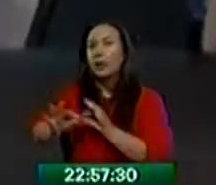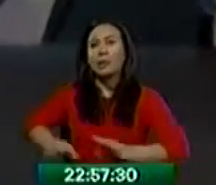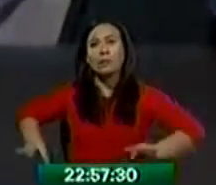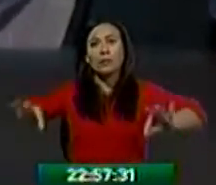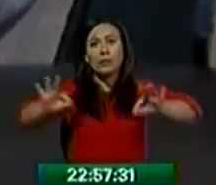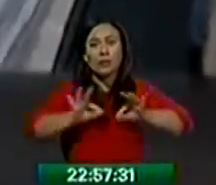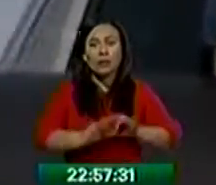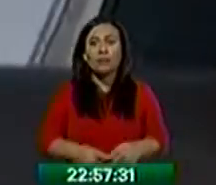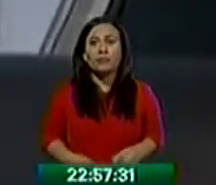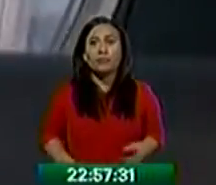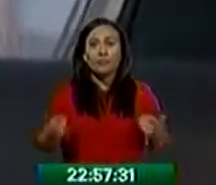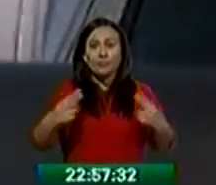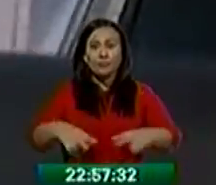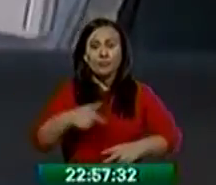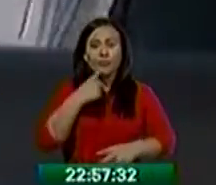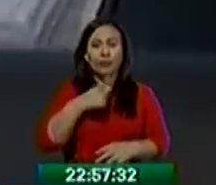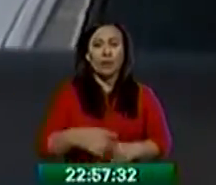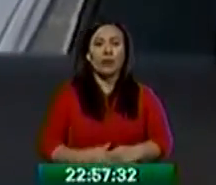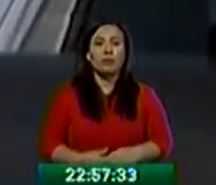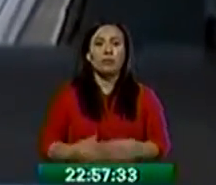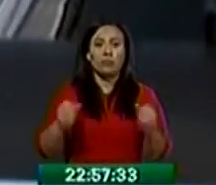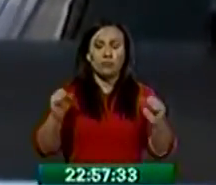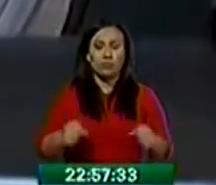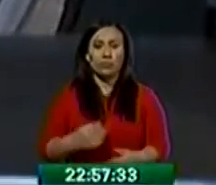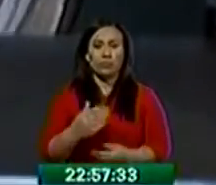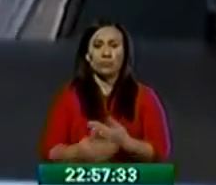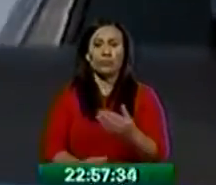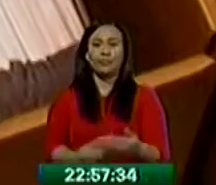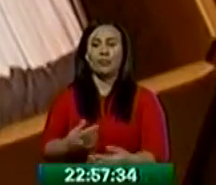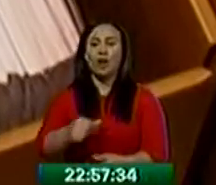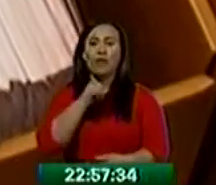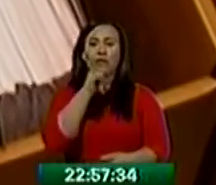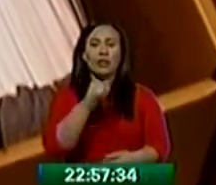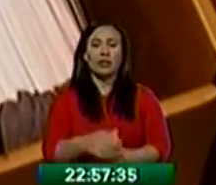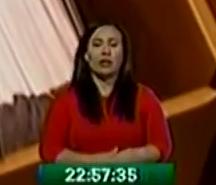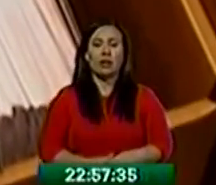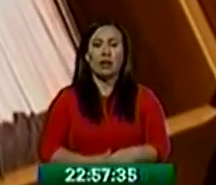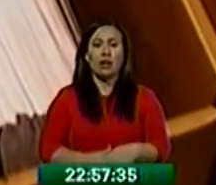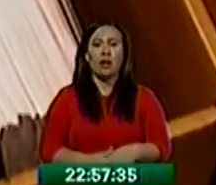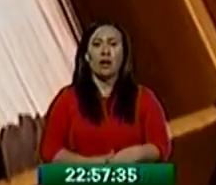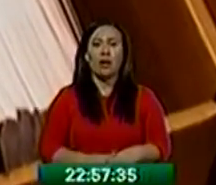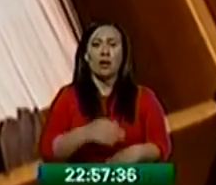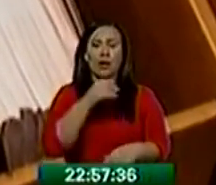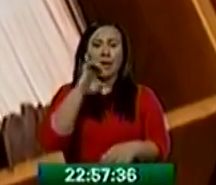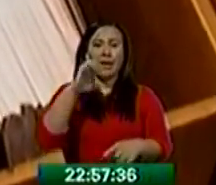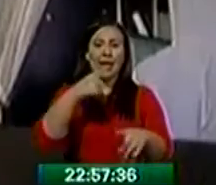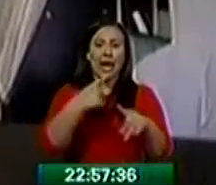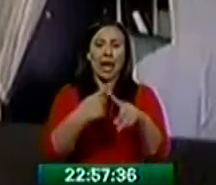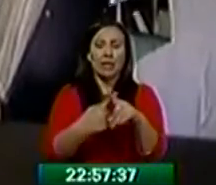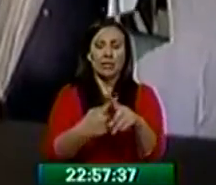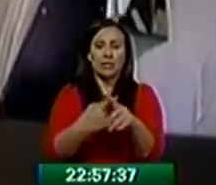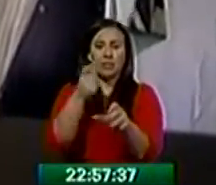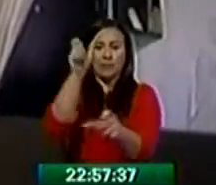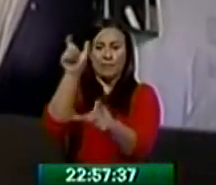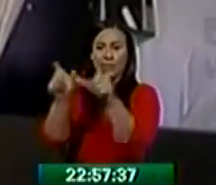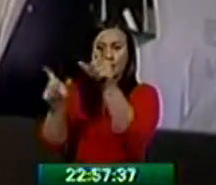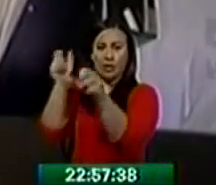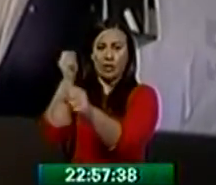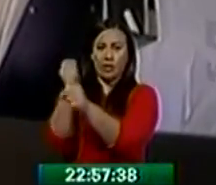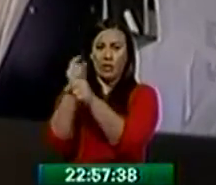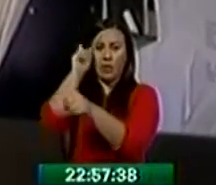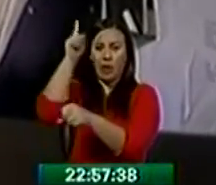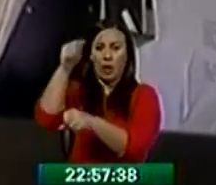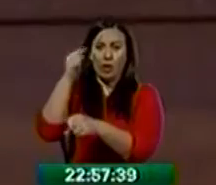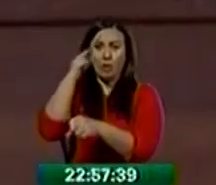Indican además que están insistiendo en otras comparecencias, pues aseguran que faltarían ser llamados otros exfuncionarios que, según lo demostrarían las